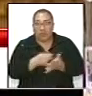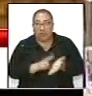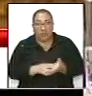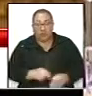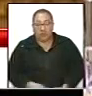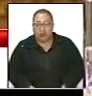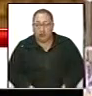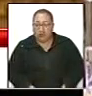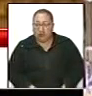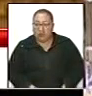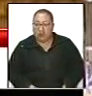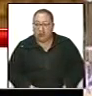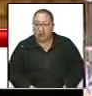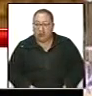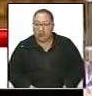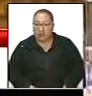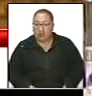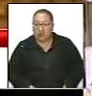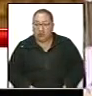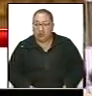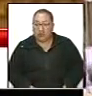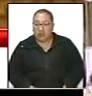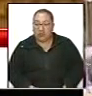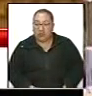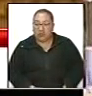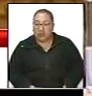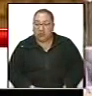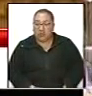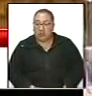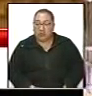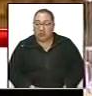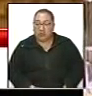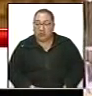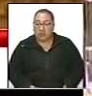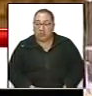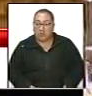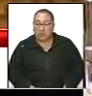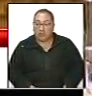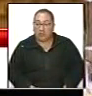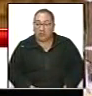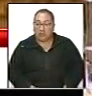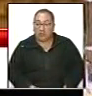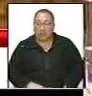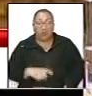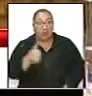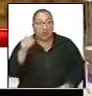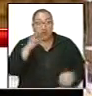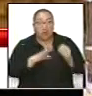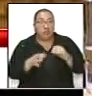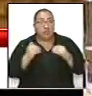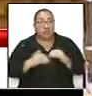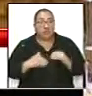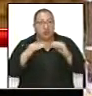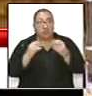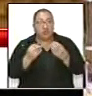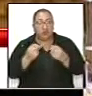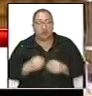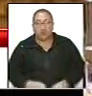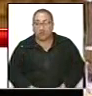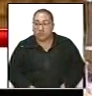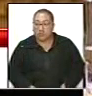impuestos. Al mismo tiempo, otra preocupación que está creciendo semana a